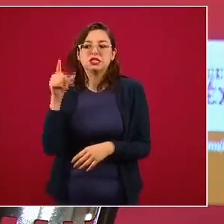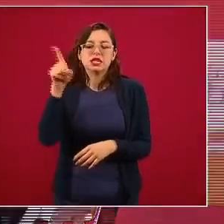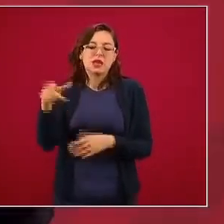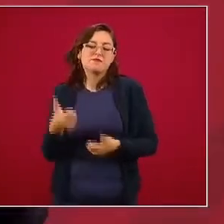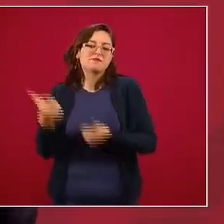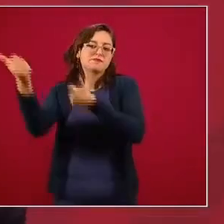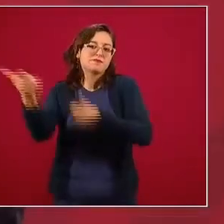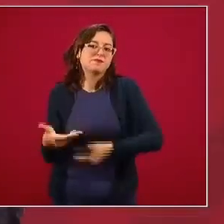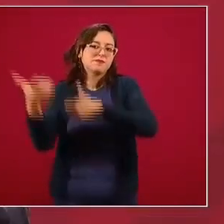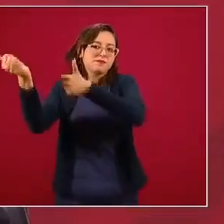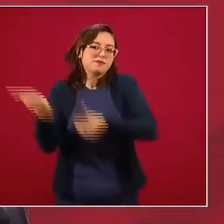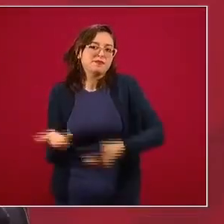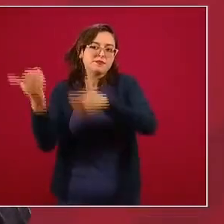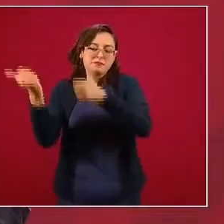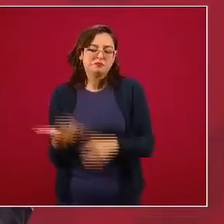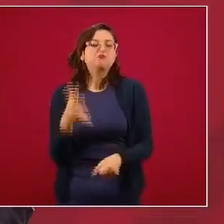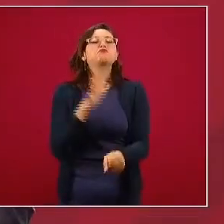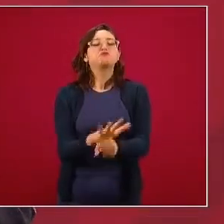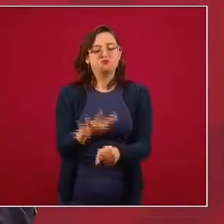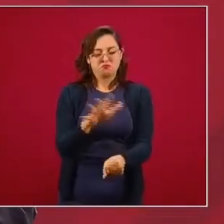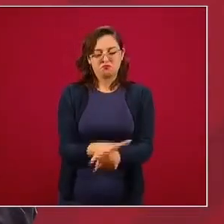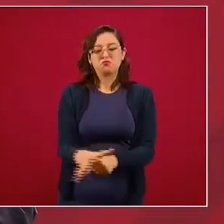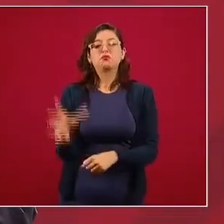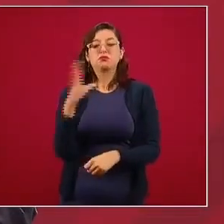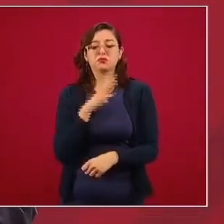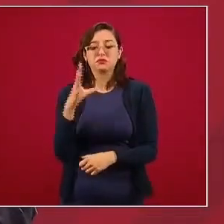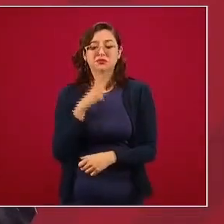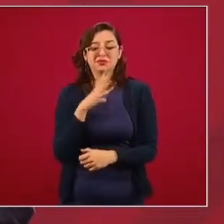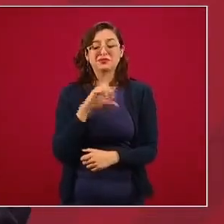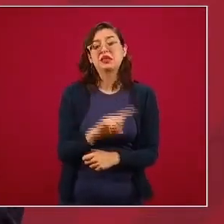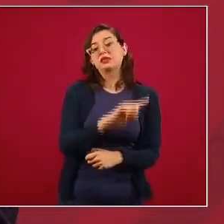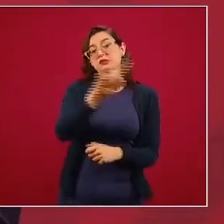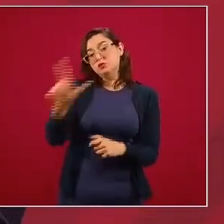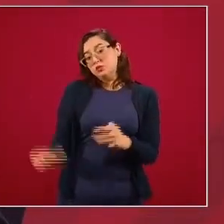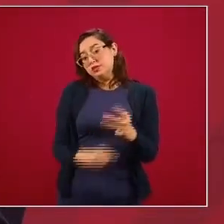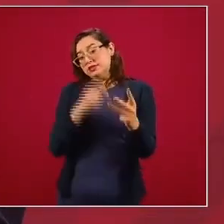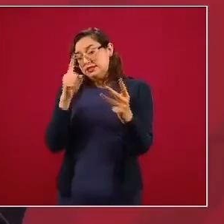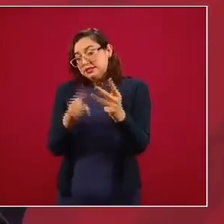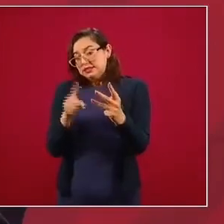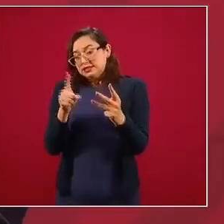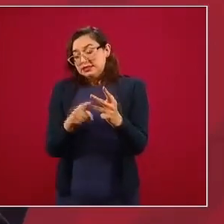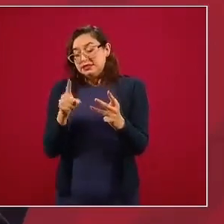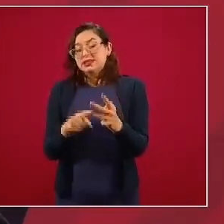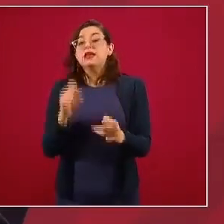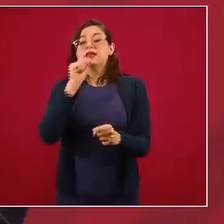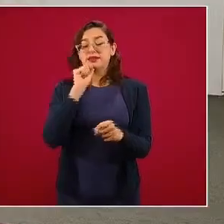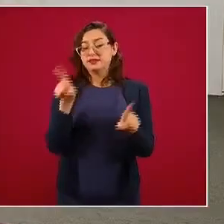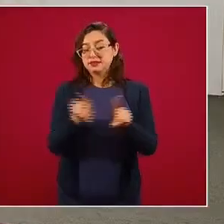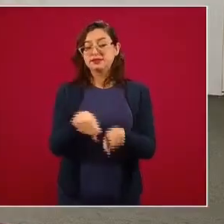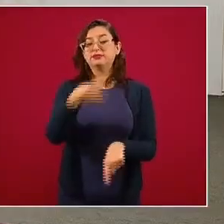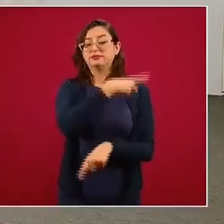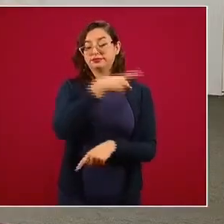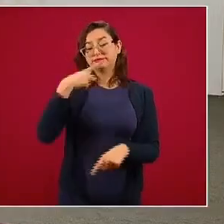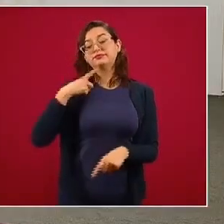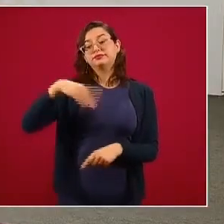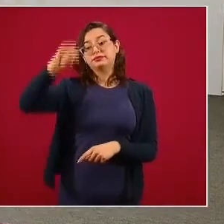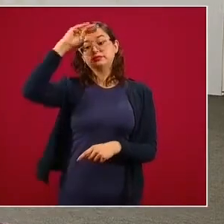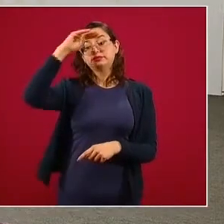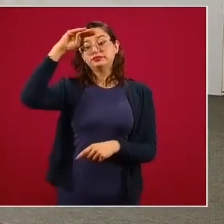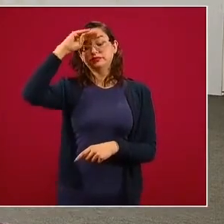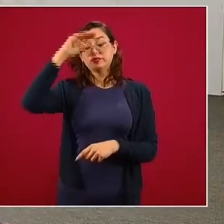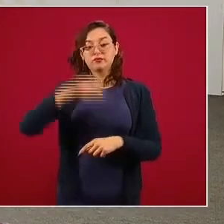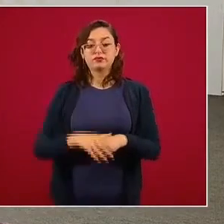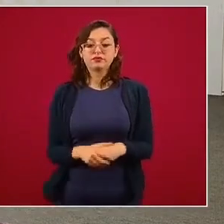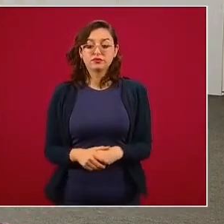ya suficiencia. Y luego viene un tercer elemento que no hay que perder de vista.